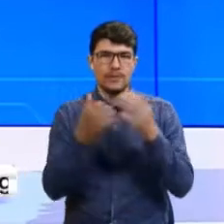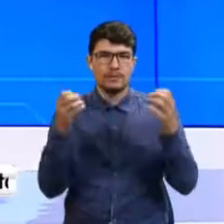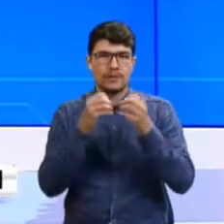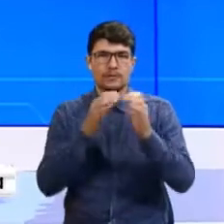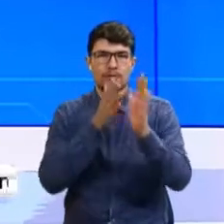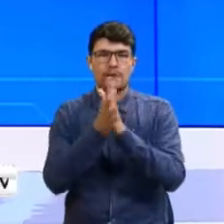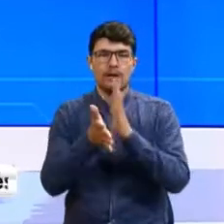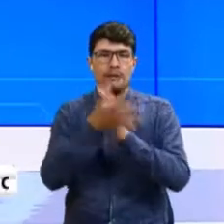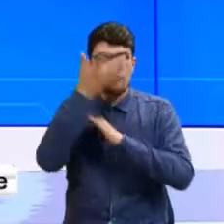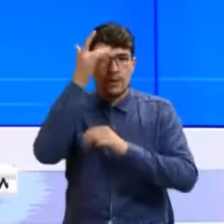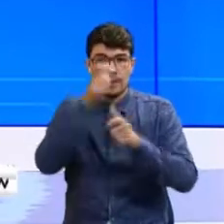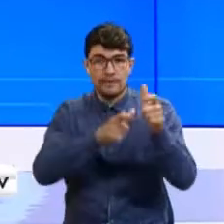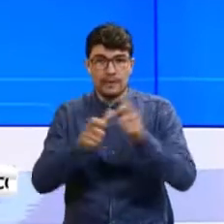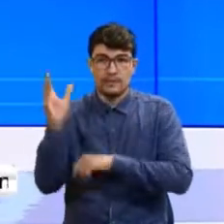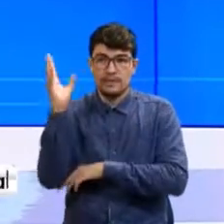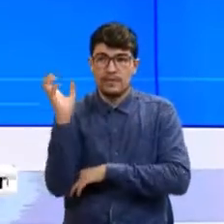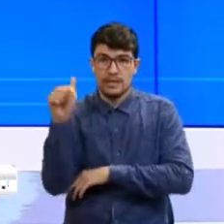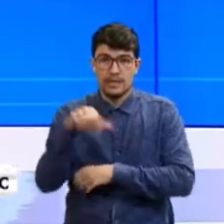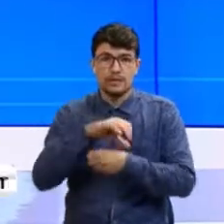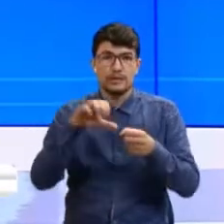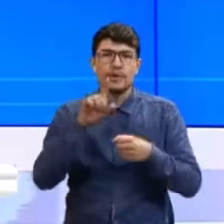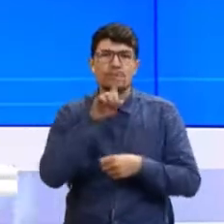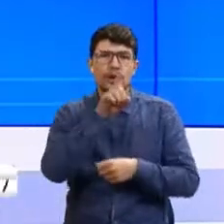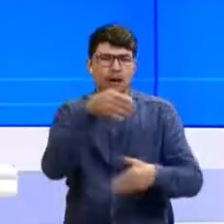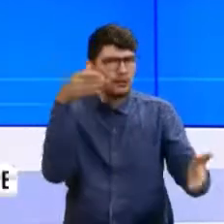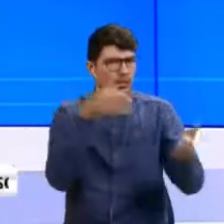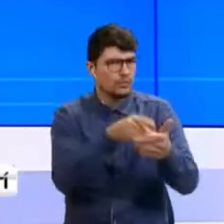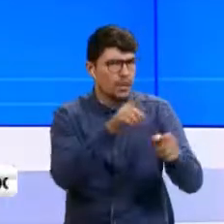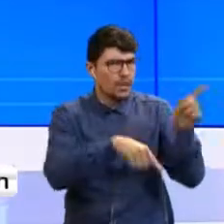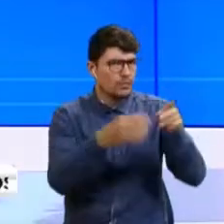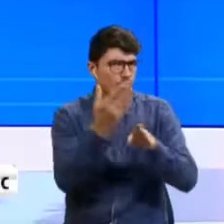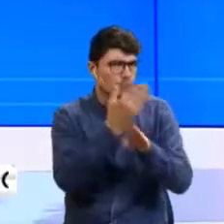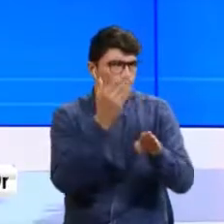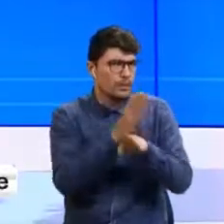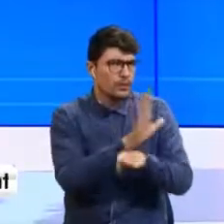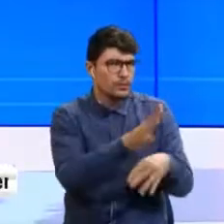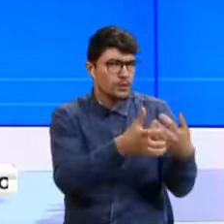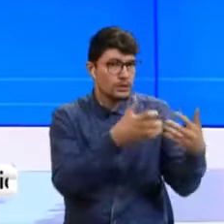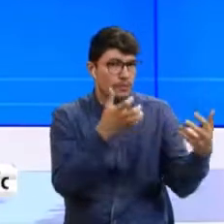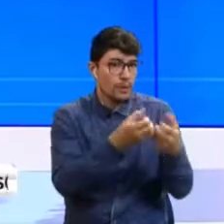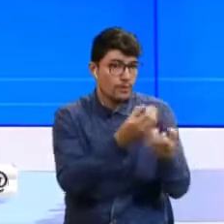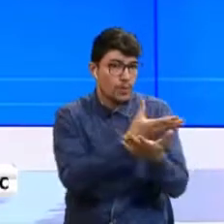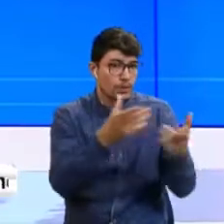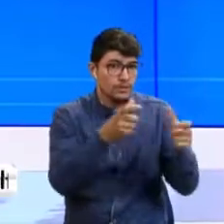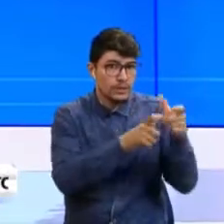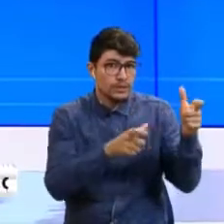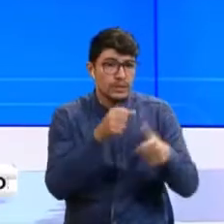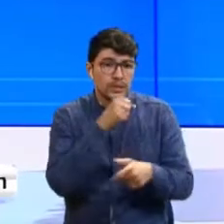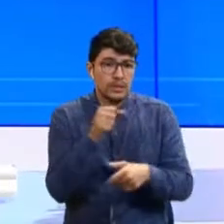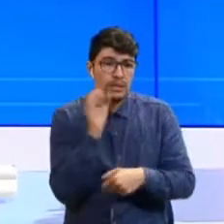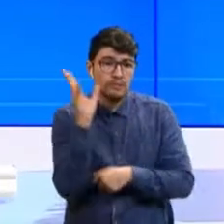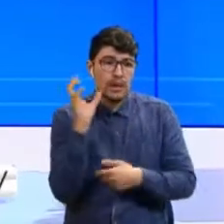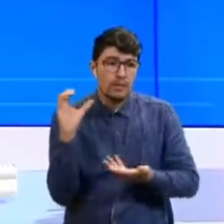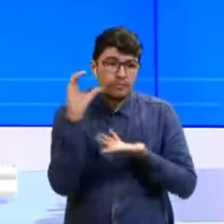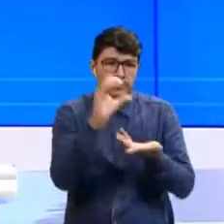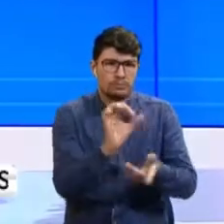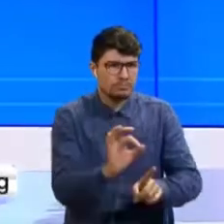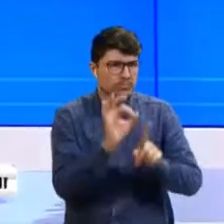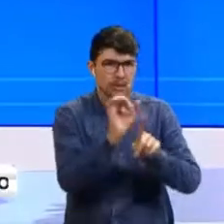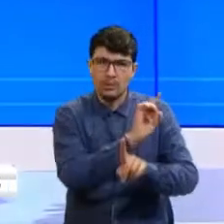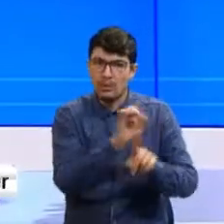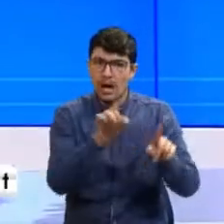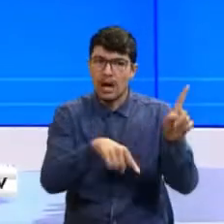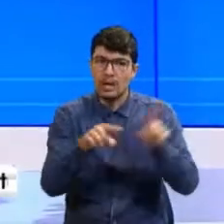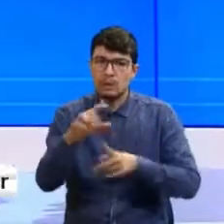porque los pensionados en bucaramanga denuncian irregularidades con el sistema pues muchos de ellos no reciben lo que corresponde y a esto se le suma que